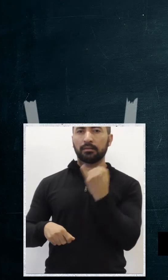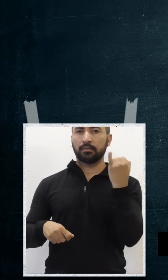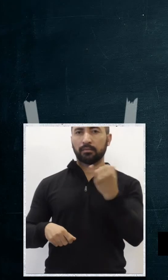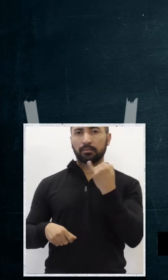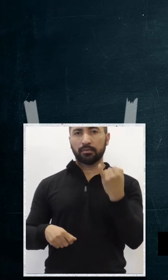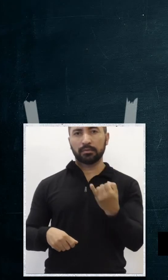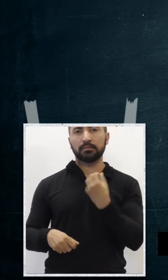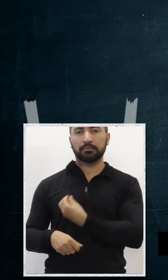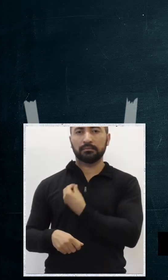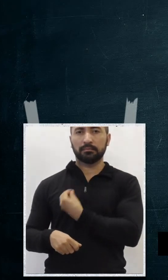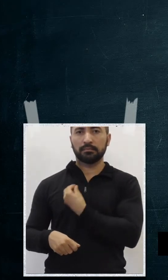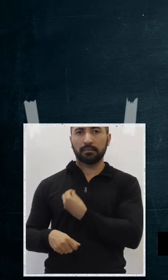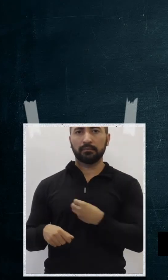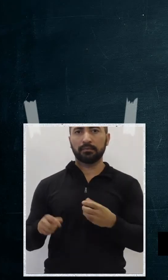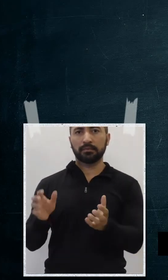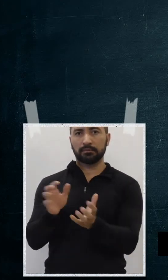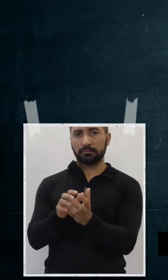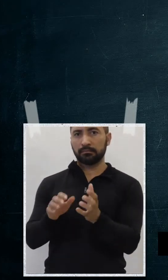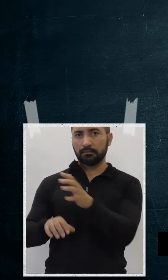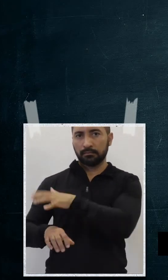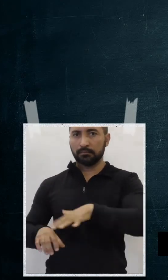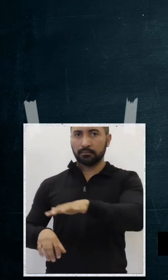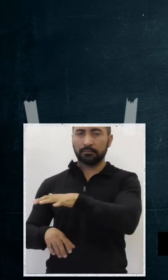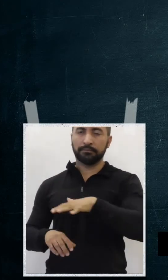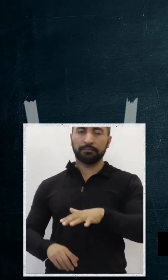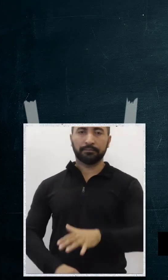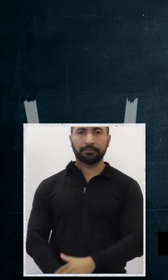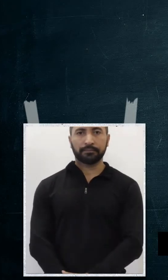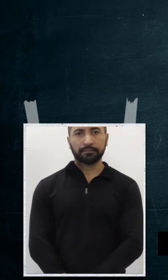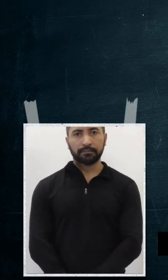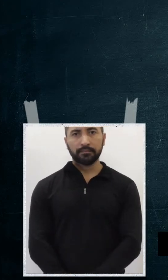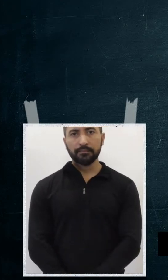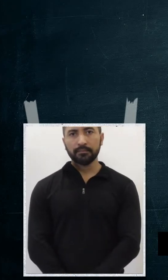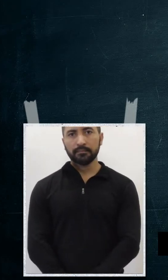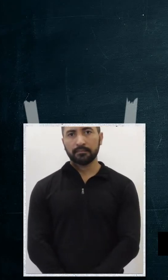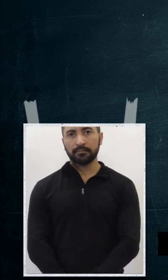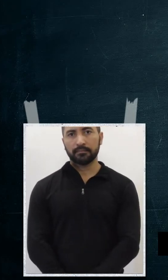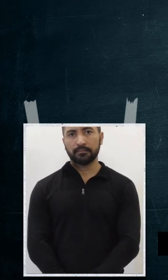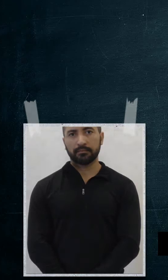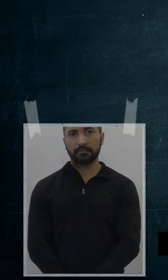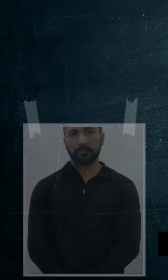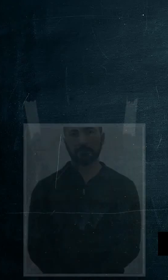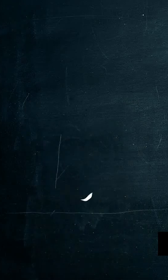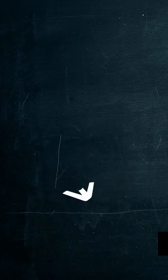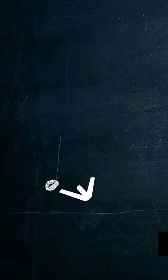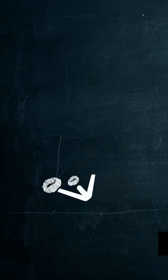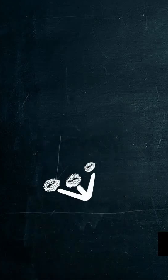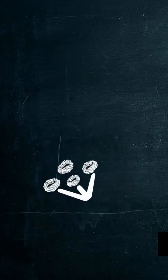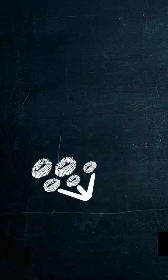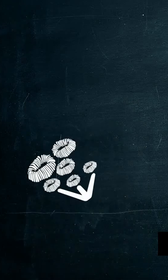morte, colônias tombadas que vão ser soterradas. Essas colônias a gente tiraria e